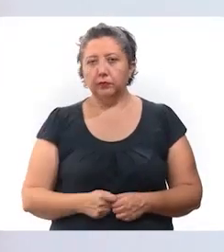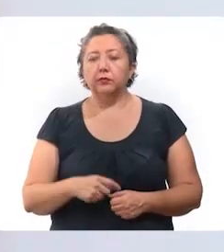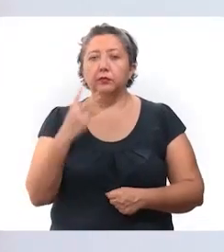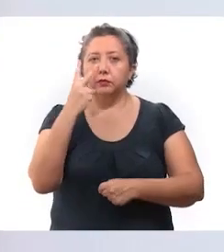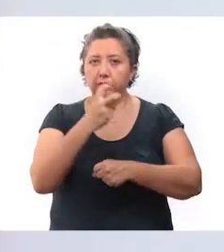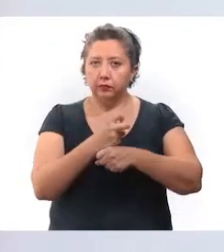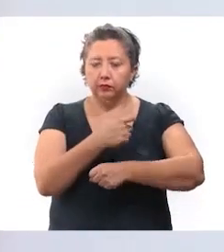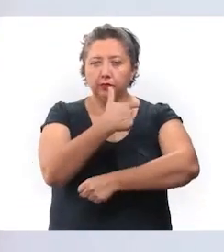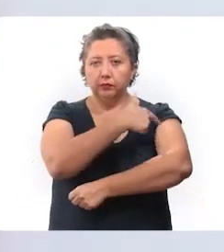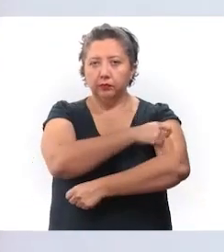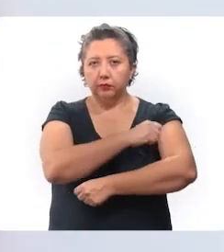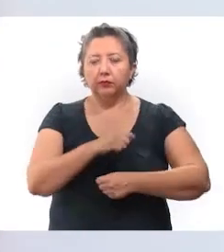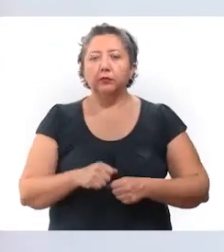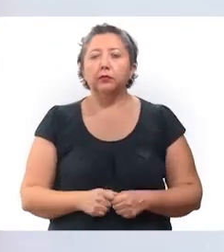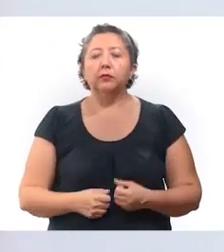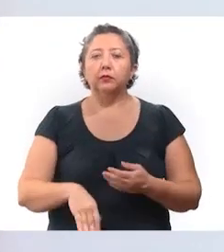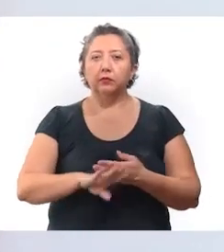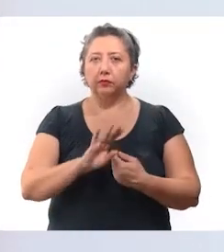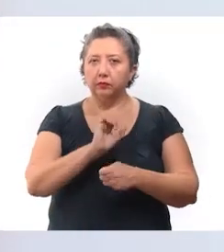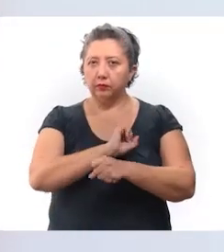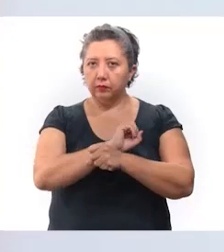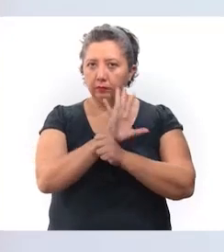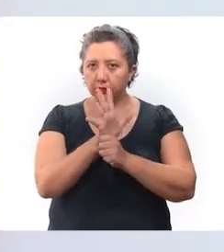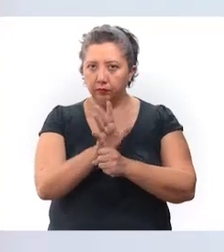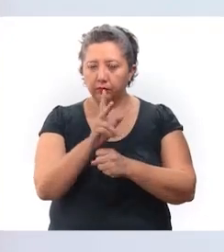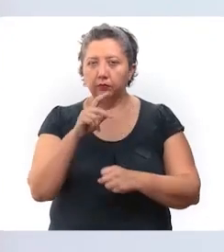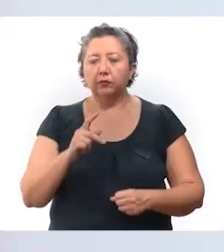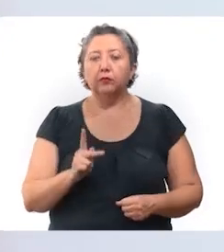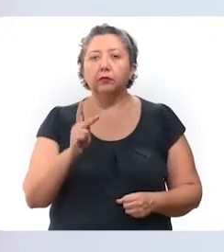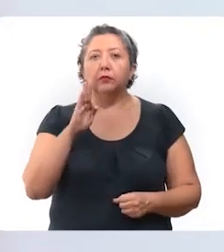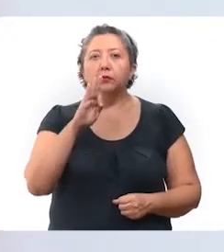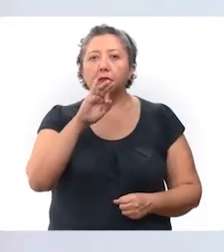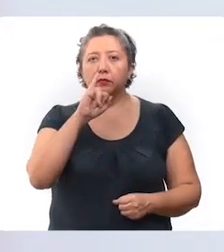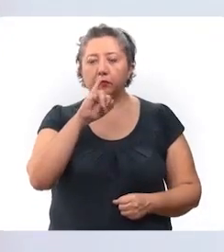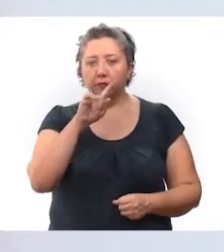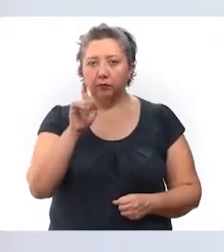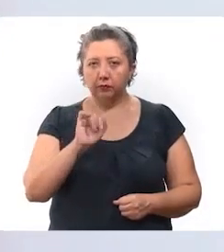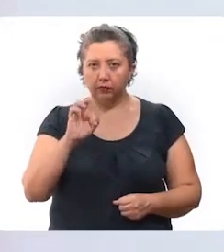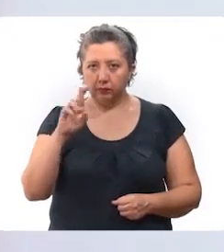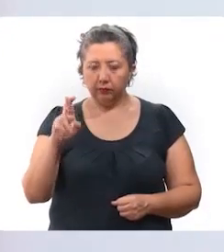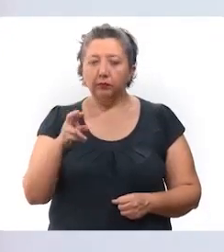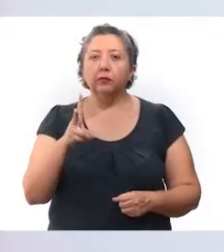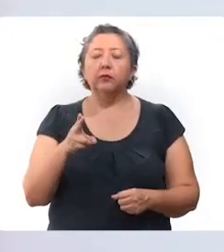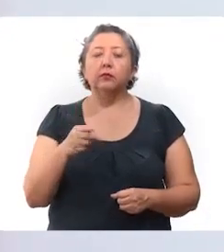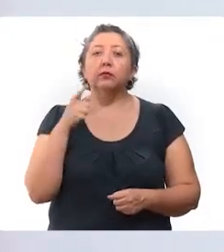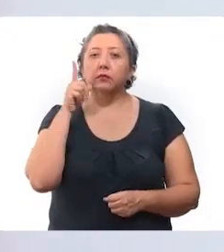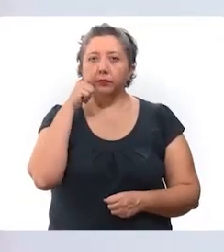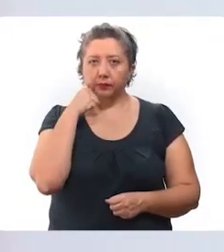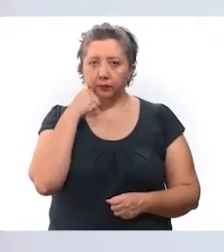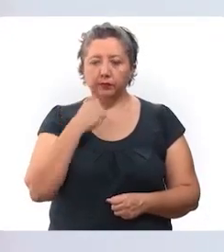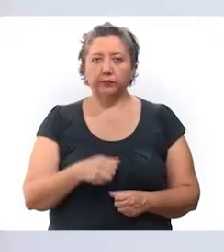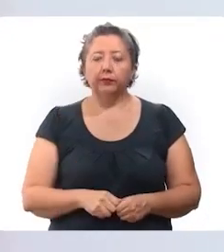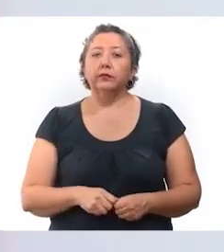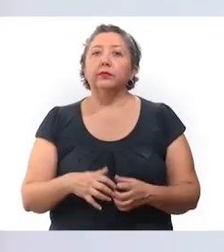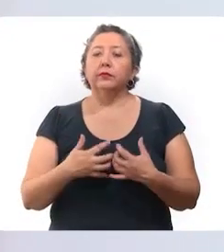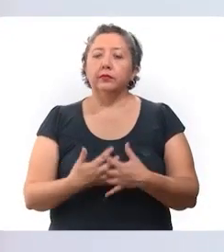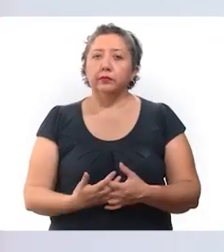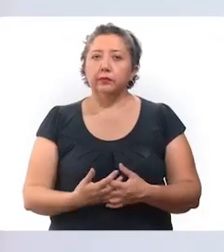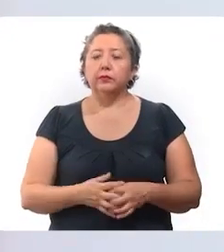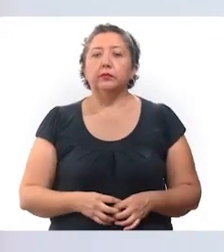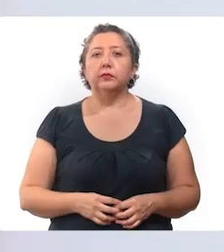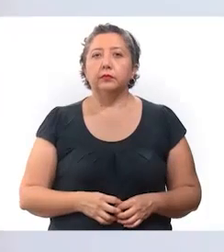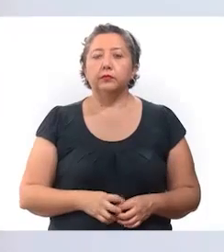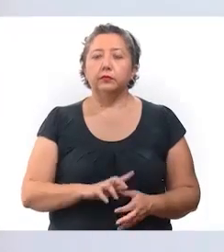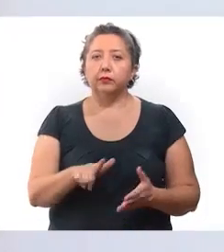de la segunda dosis de la vacuna contra el coronavirus de la farmacéutica Pfizer. También a partir de mañana entrarán en